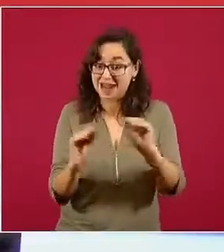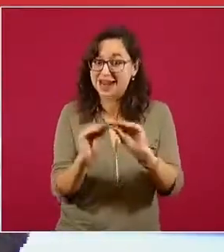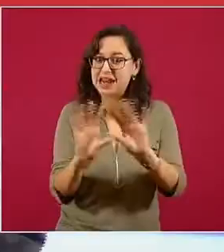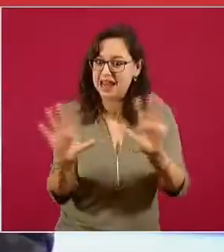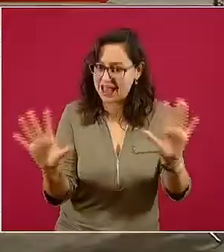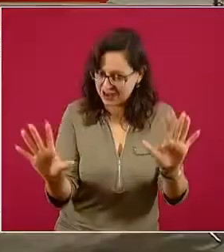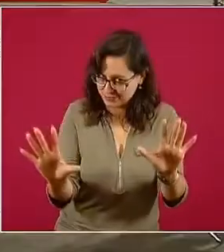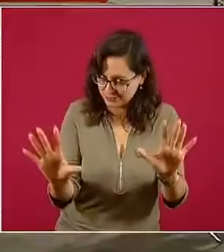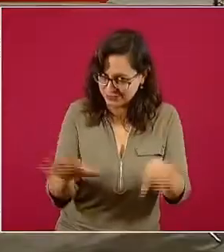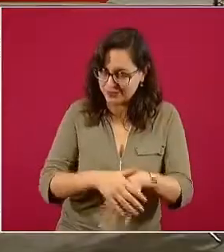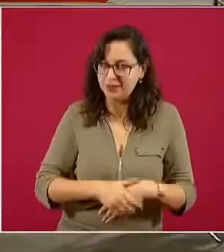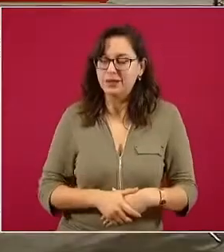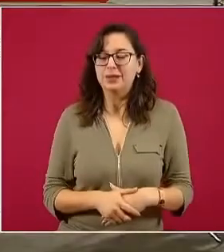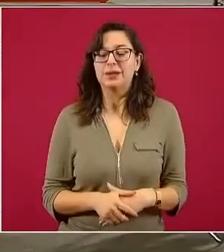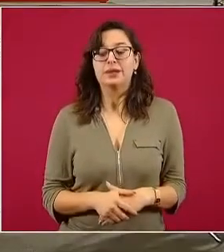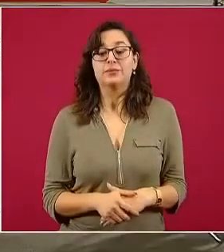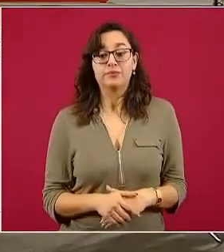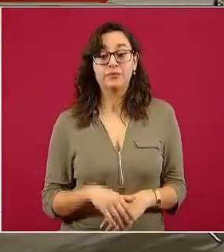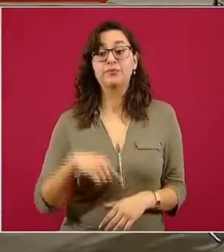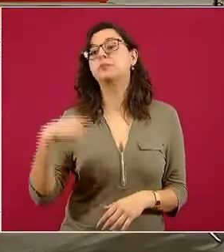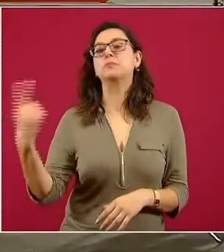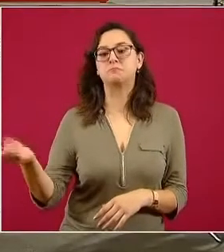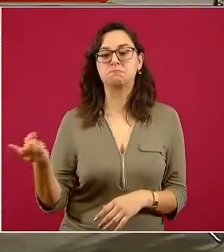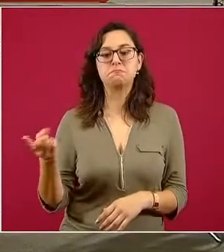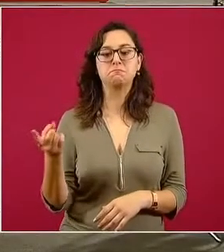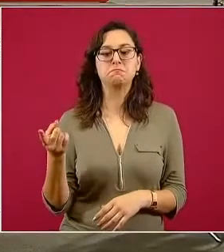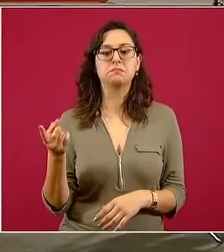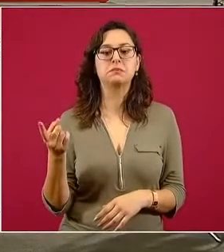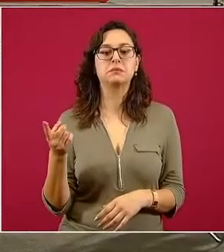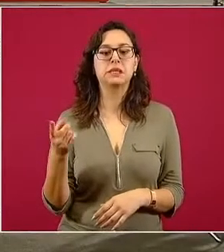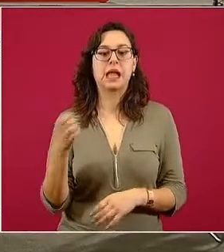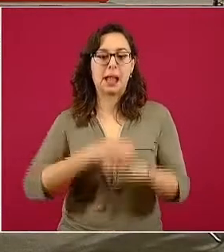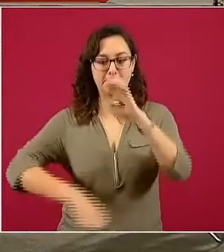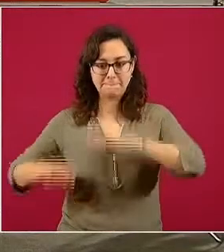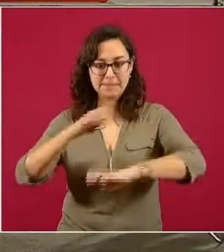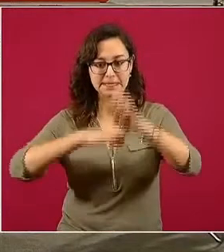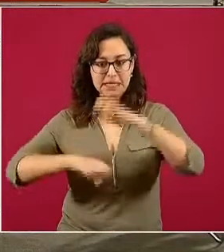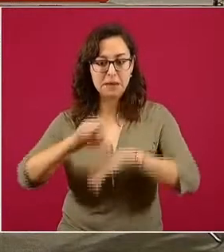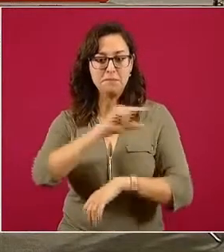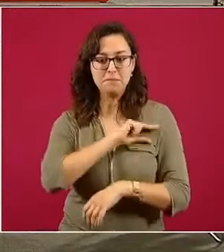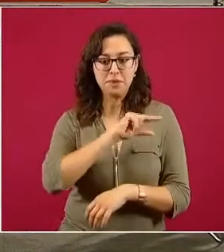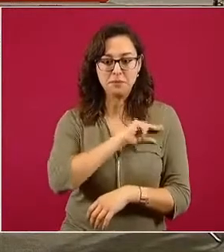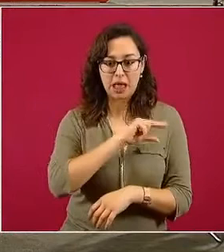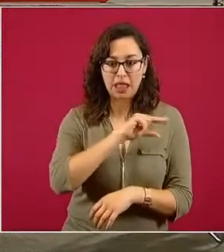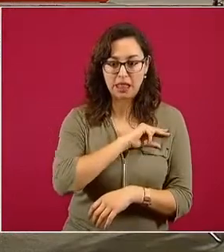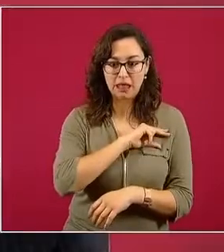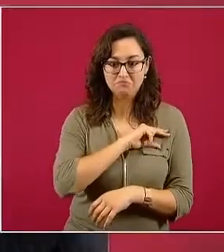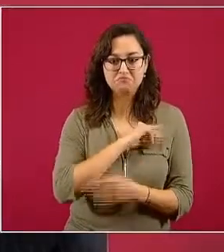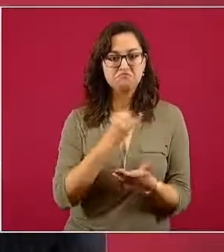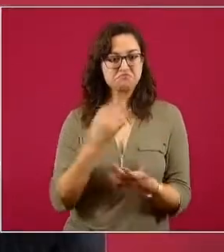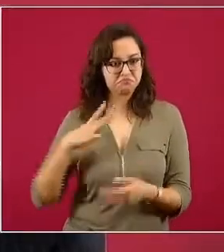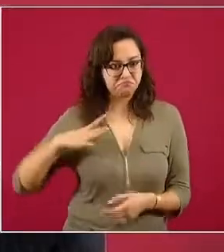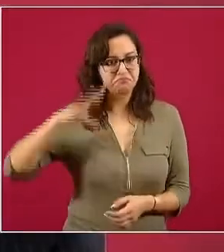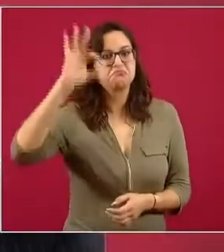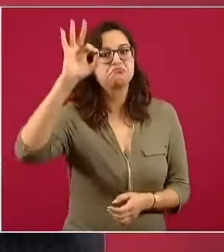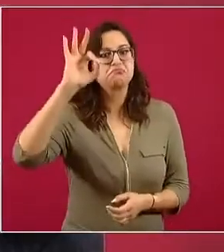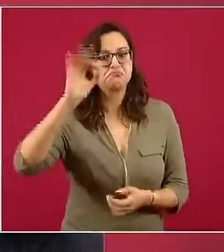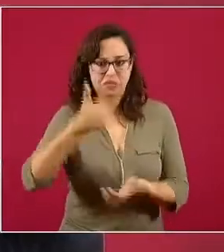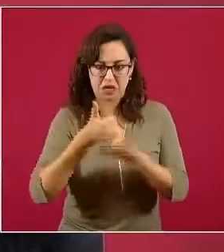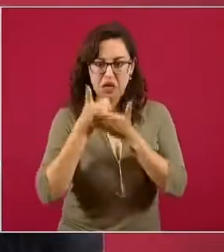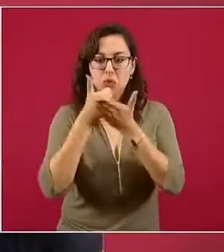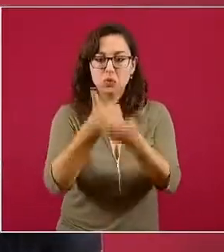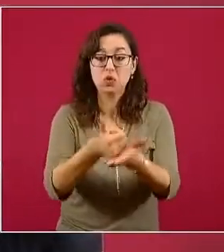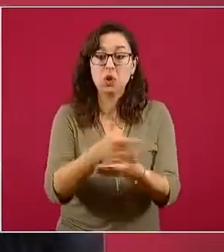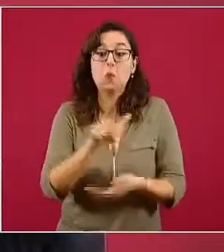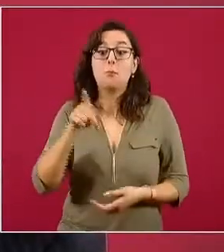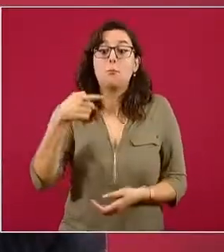de poner los recursos del sector privado de la manera que el Gobierno de México determine que sea